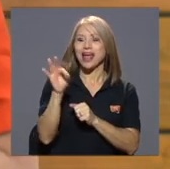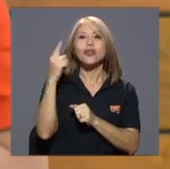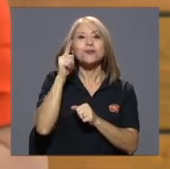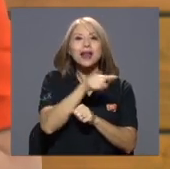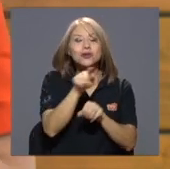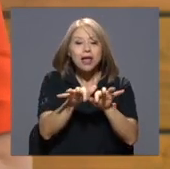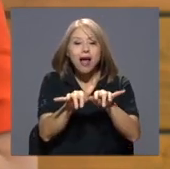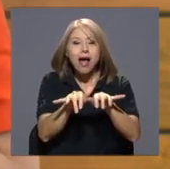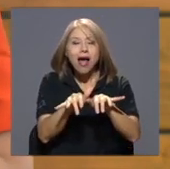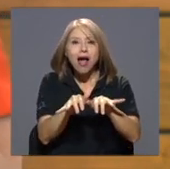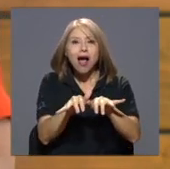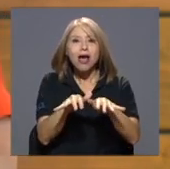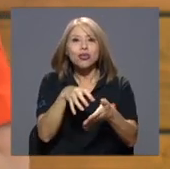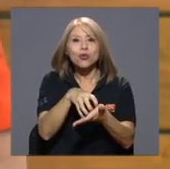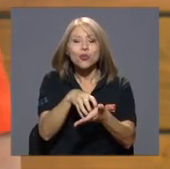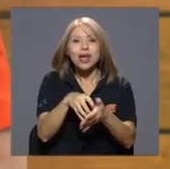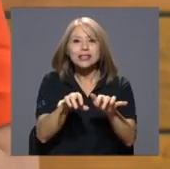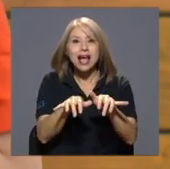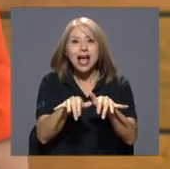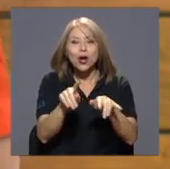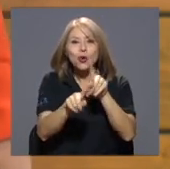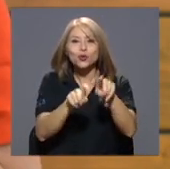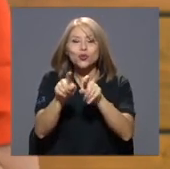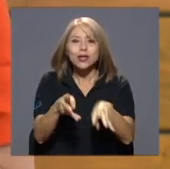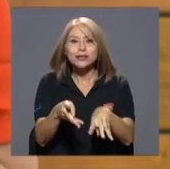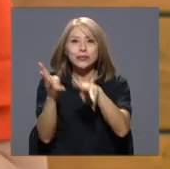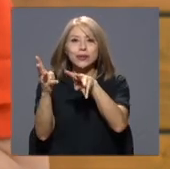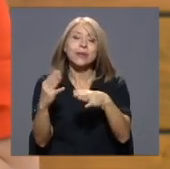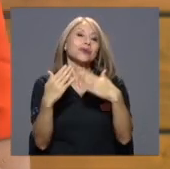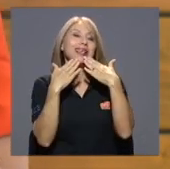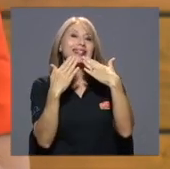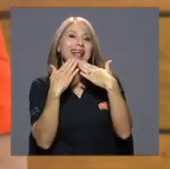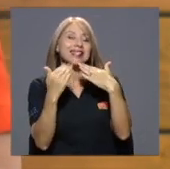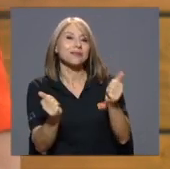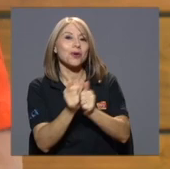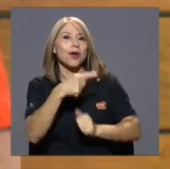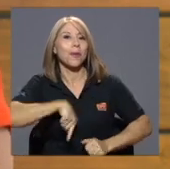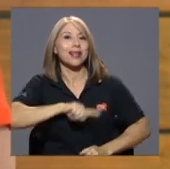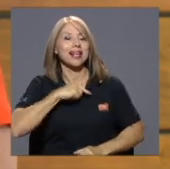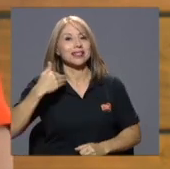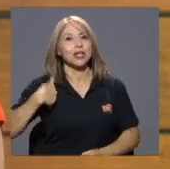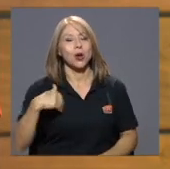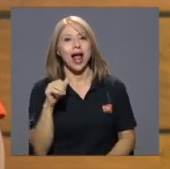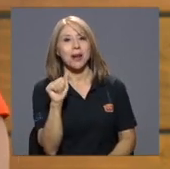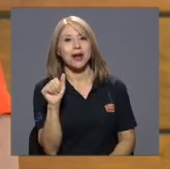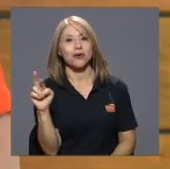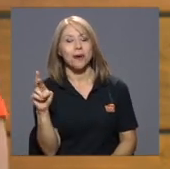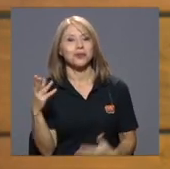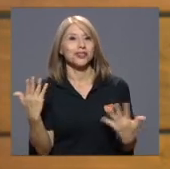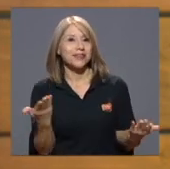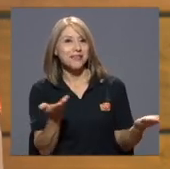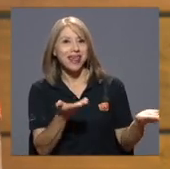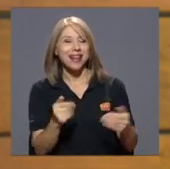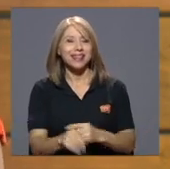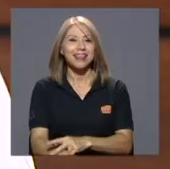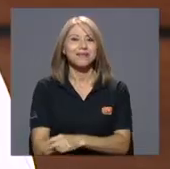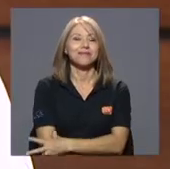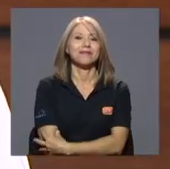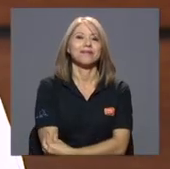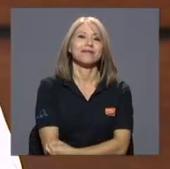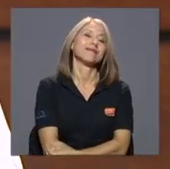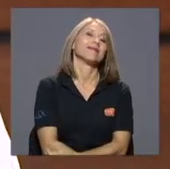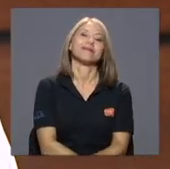dudas y todas sus consultas. Muchísimas gracias por acompañarnos al señor Álvaro Ramos y bueno, adelante.